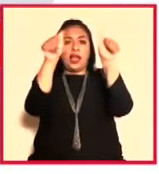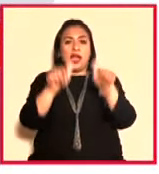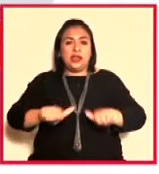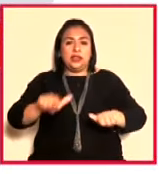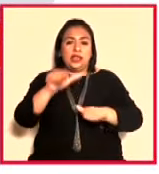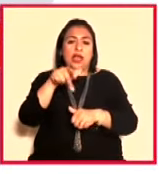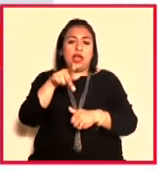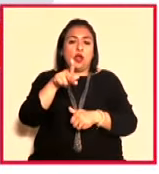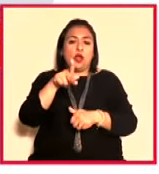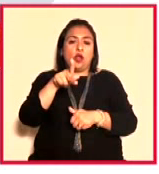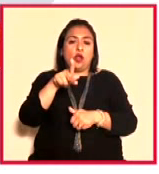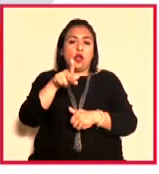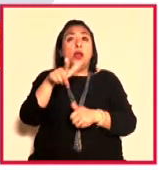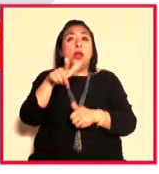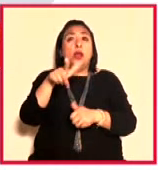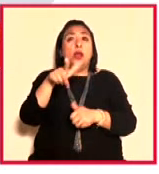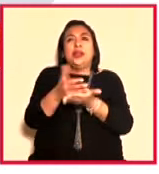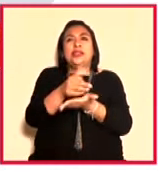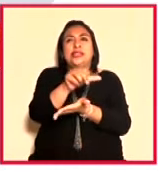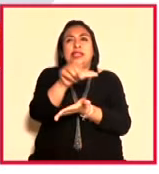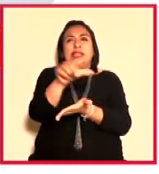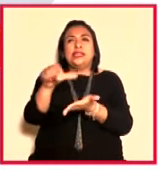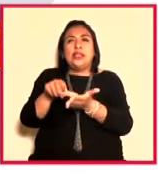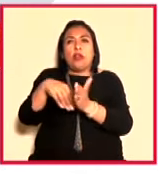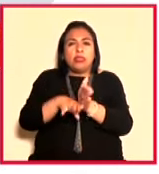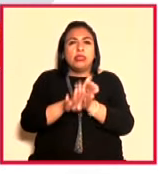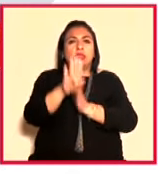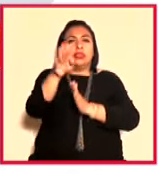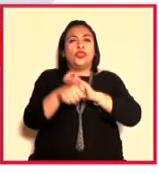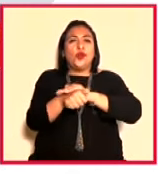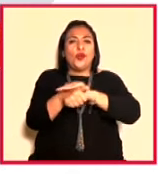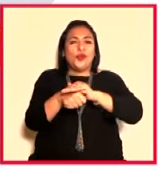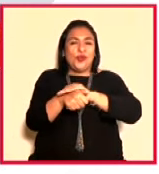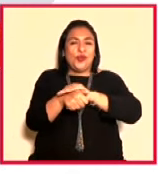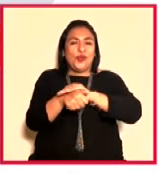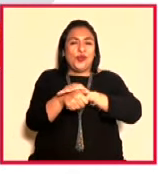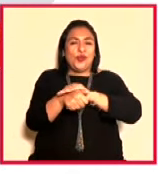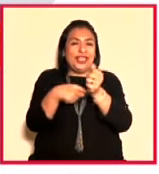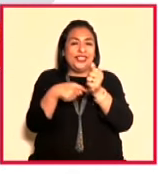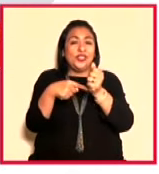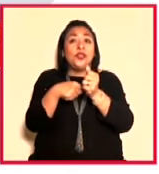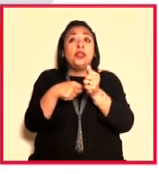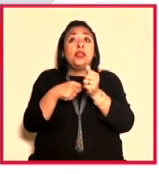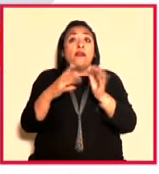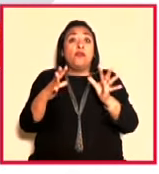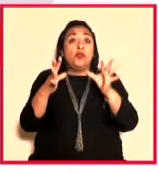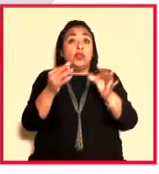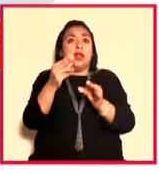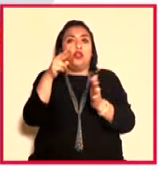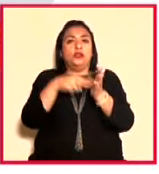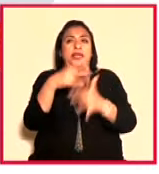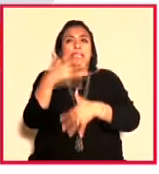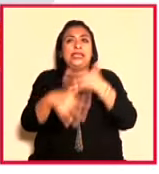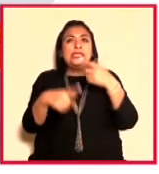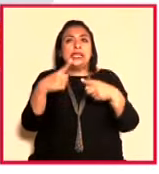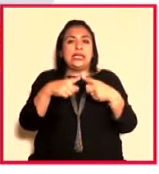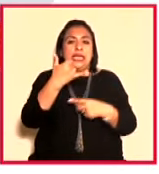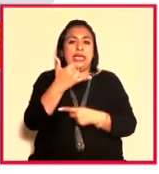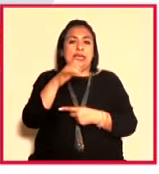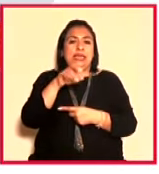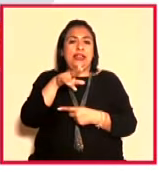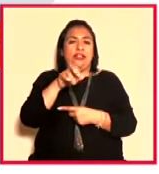una iniciativa del Centro de Residencia Tortuga Escondida, creado en 2015 por Jennifer Smith, residente de Akumal